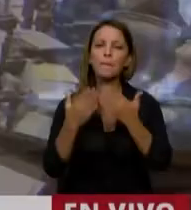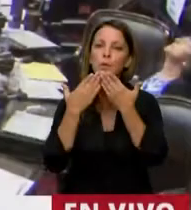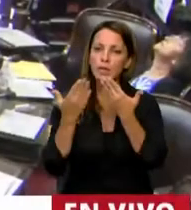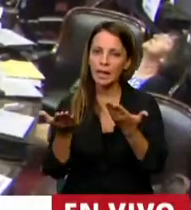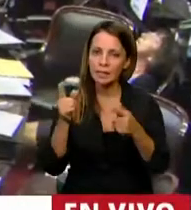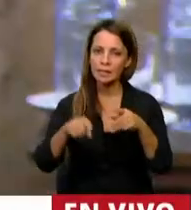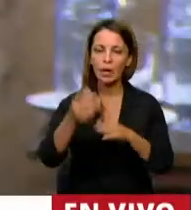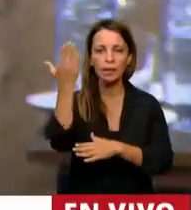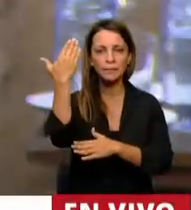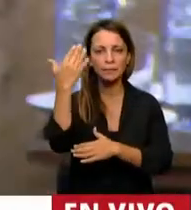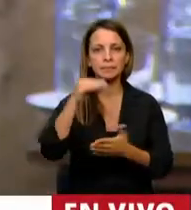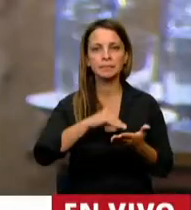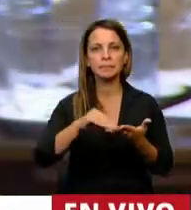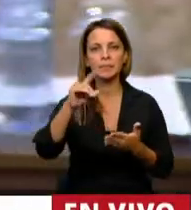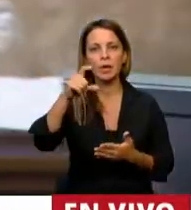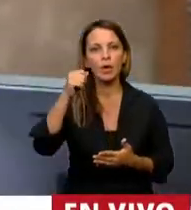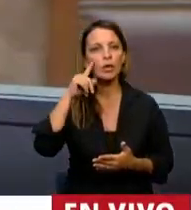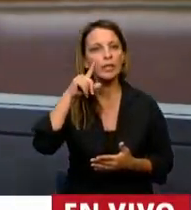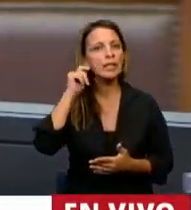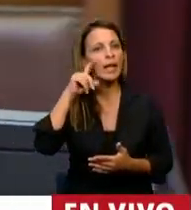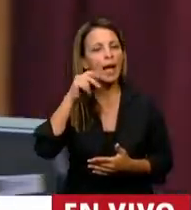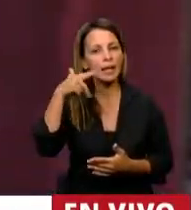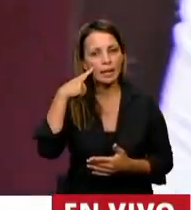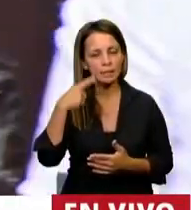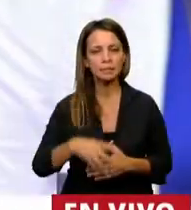uso de la palabra el diputado Luis Contigiani.